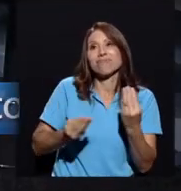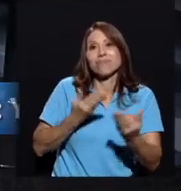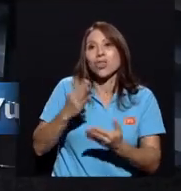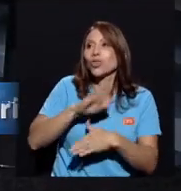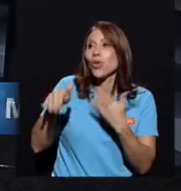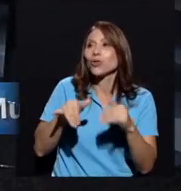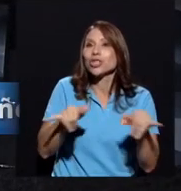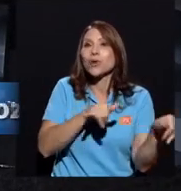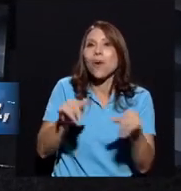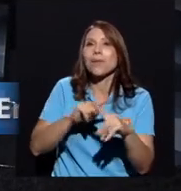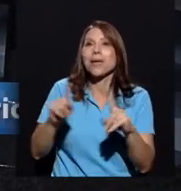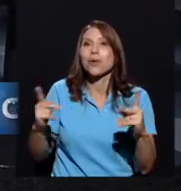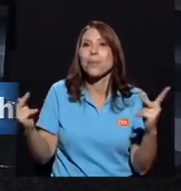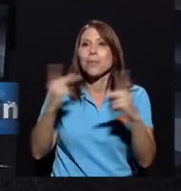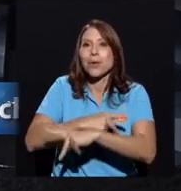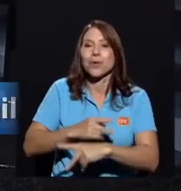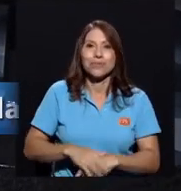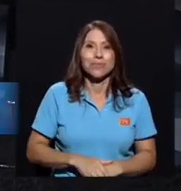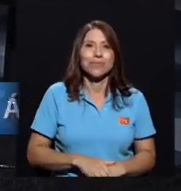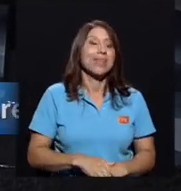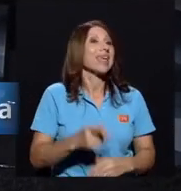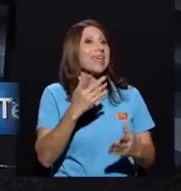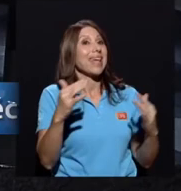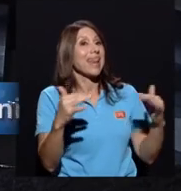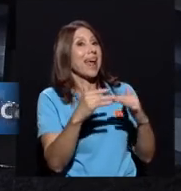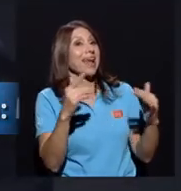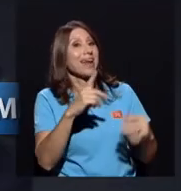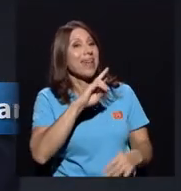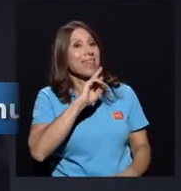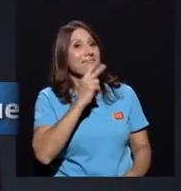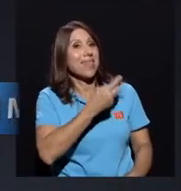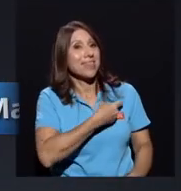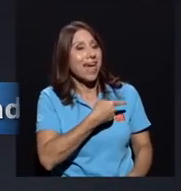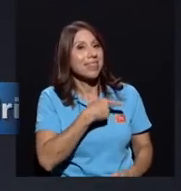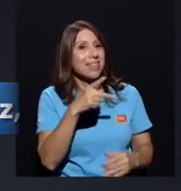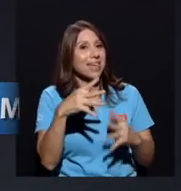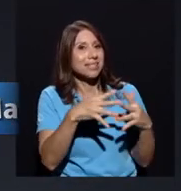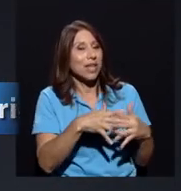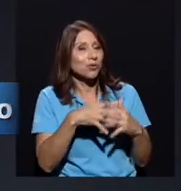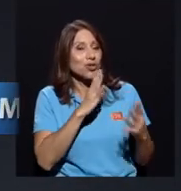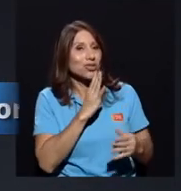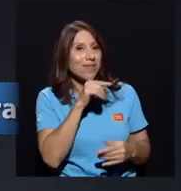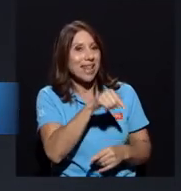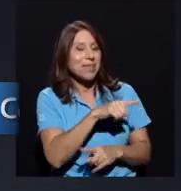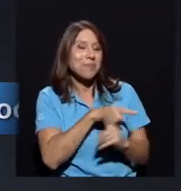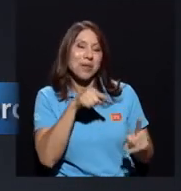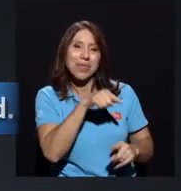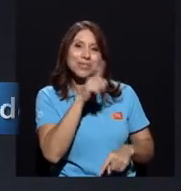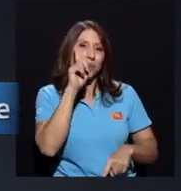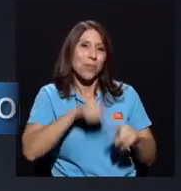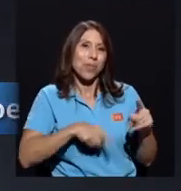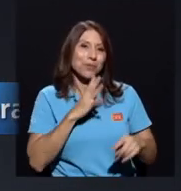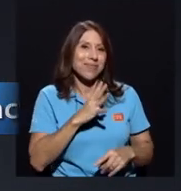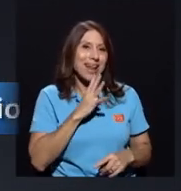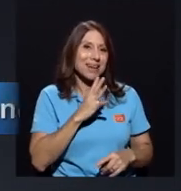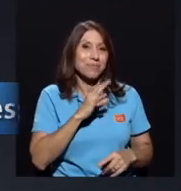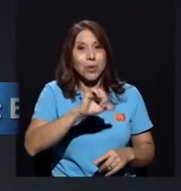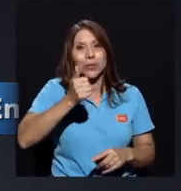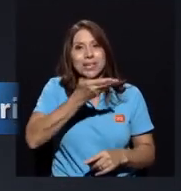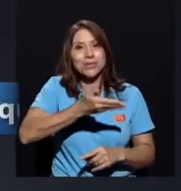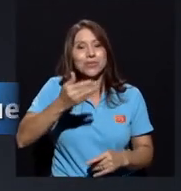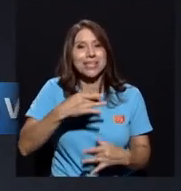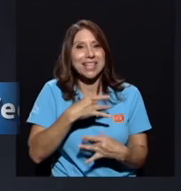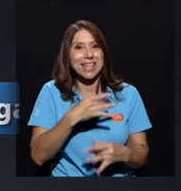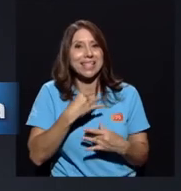de la guerra de vietnam en eeuu pero no podríamos hablar de eso ni de tantas cosas interesantes que